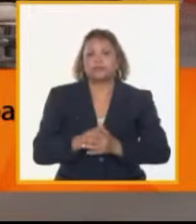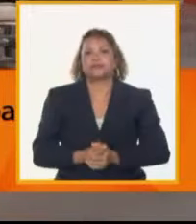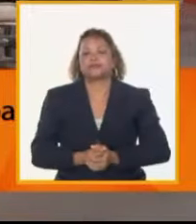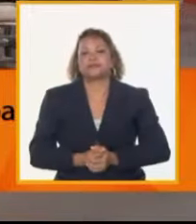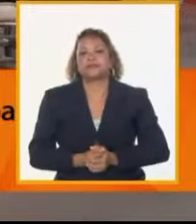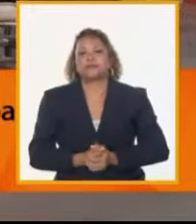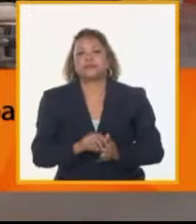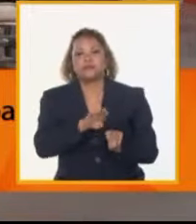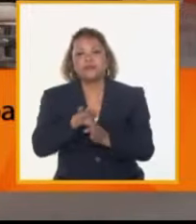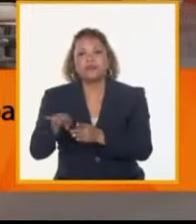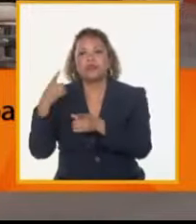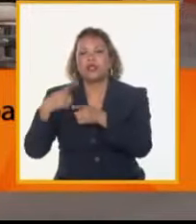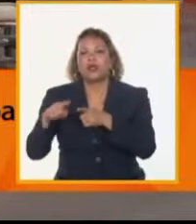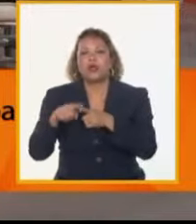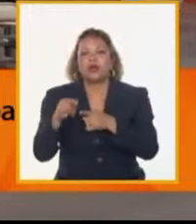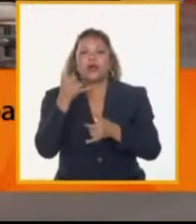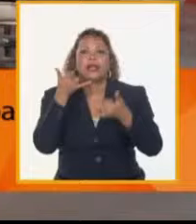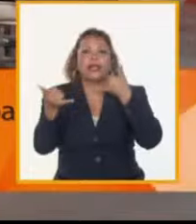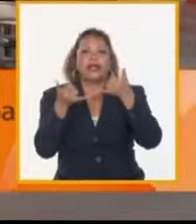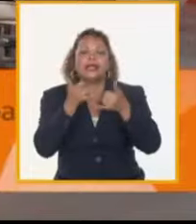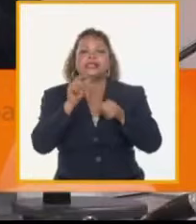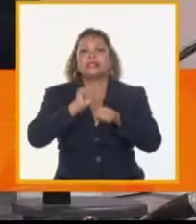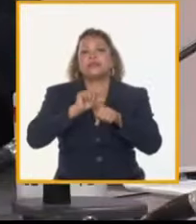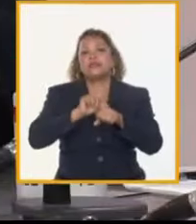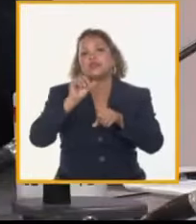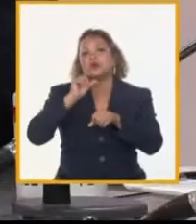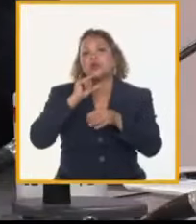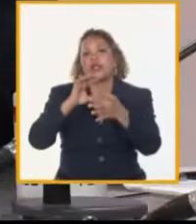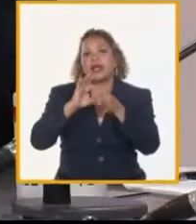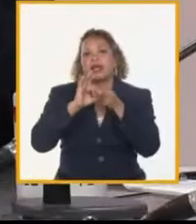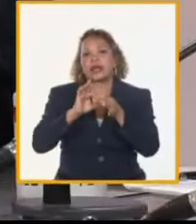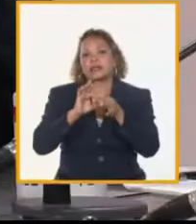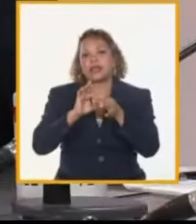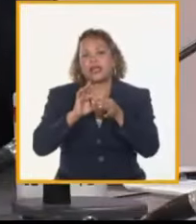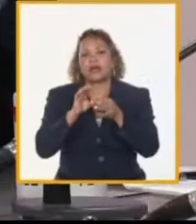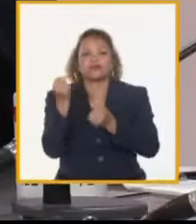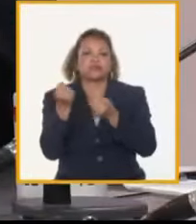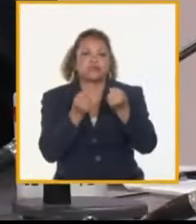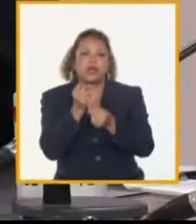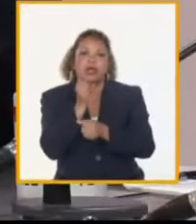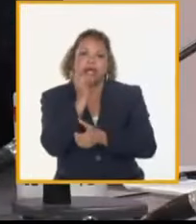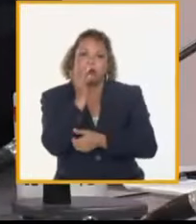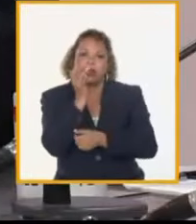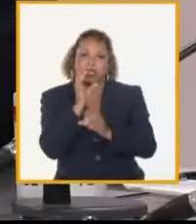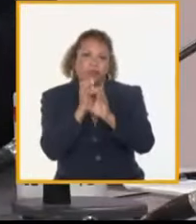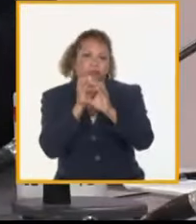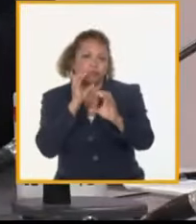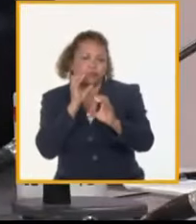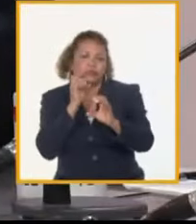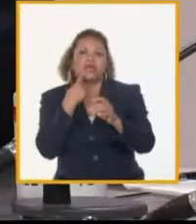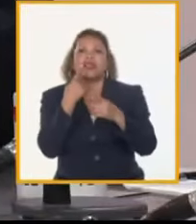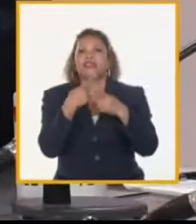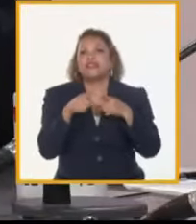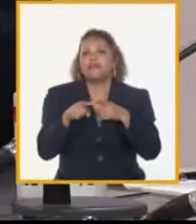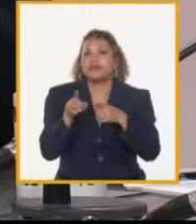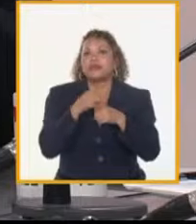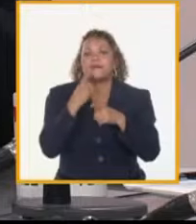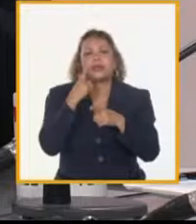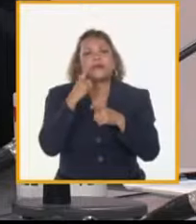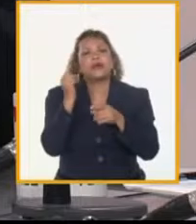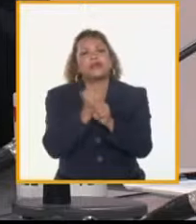también opiniones sobre el tema del servicio de la Gacela, que es un servicio muy demandado en la capital y que tiene varias opiniones. Y veíamos el trabajo de Laura